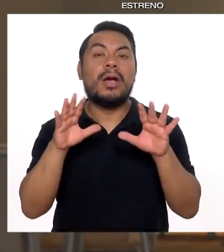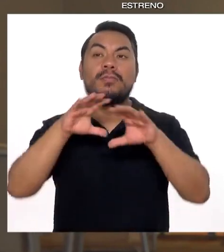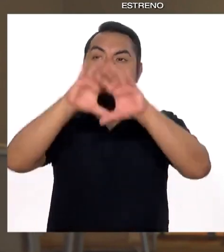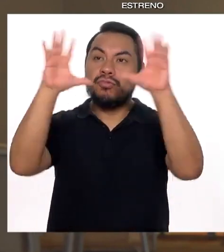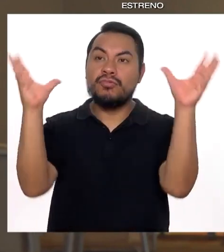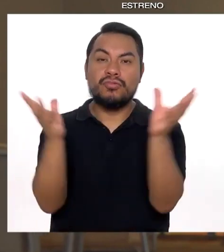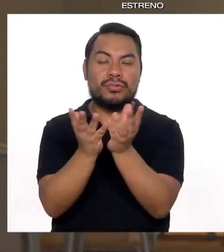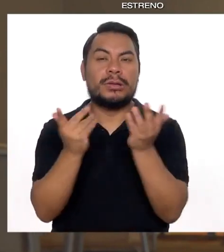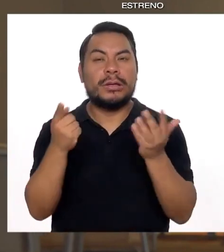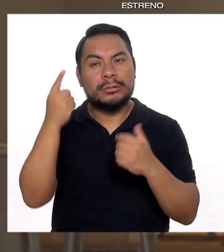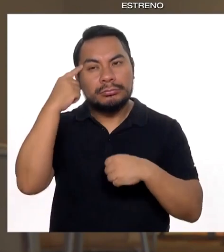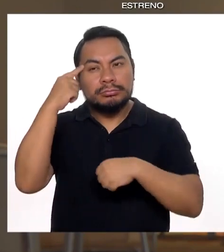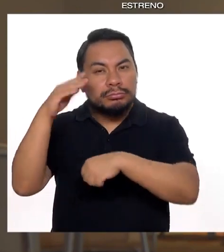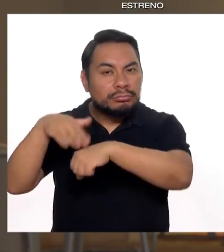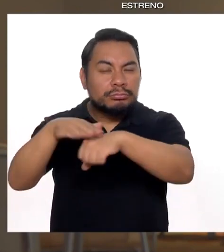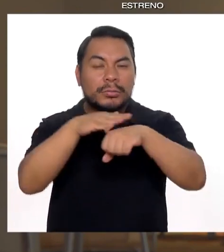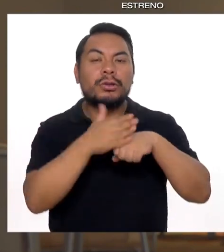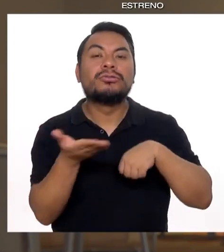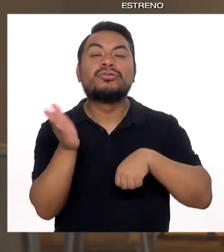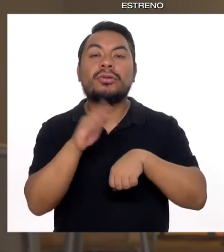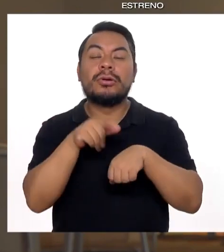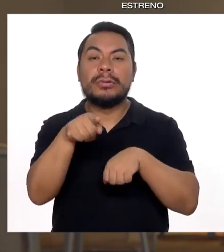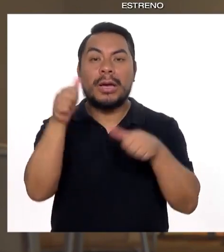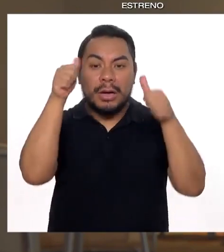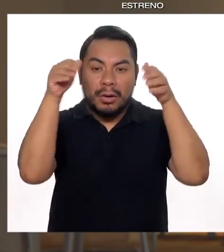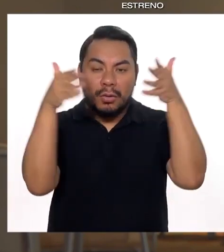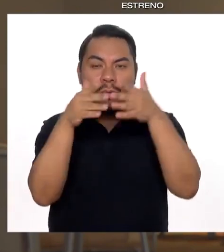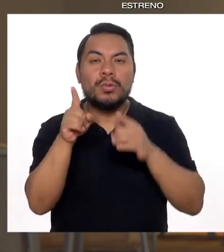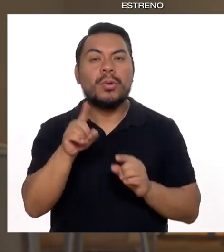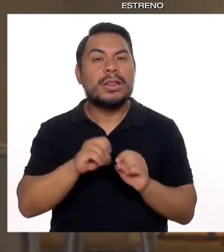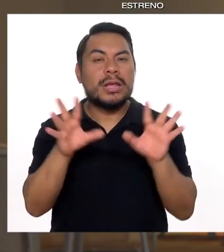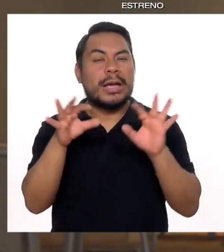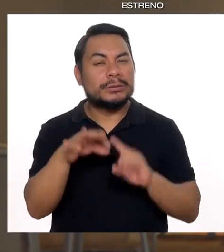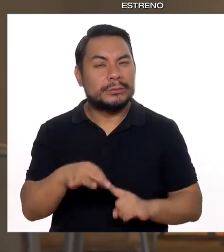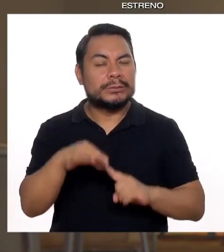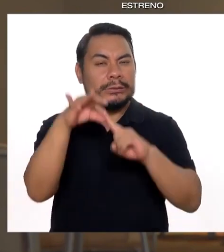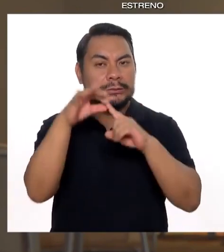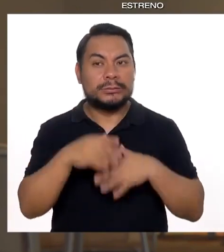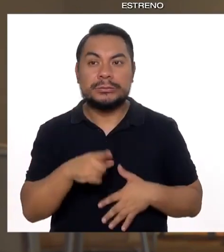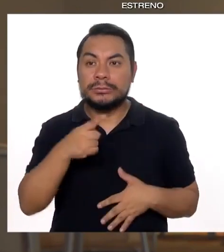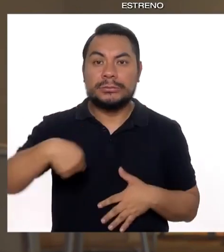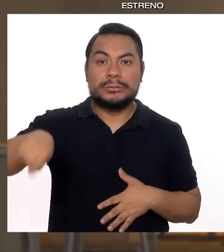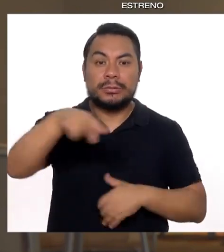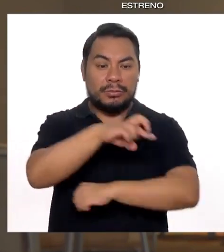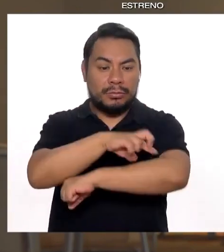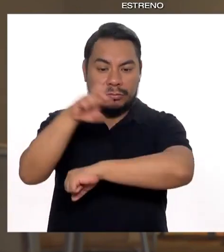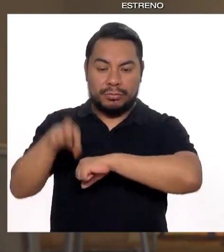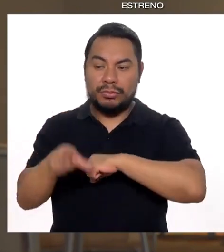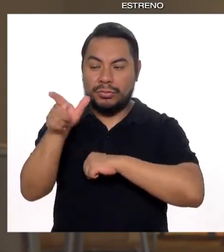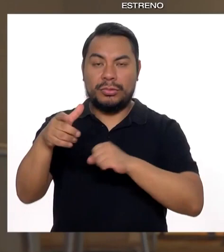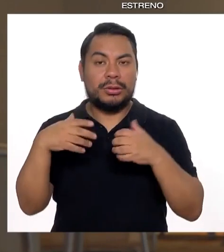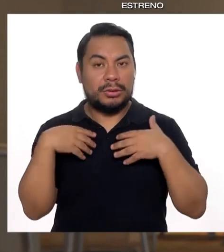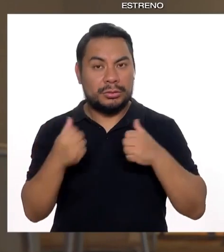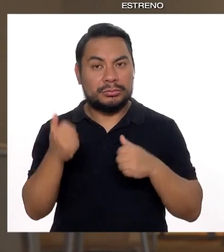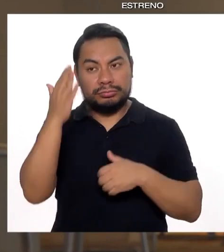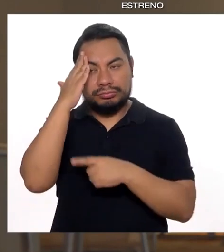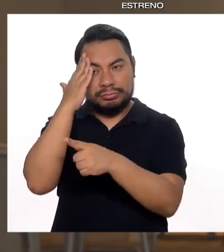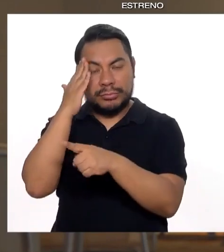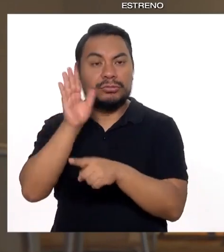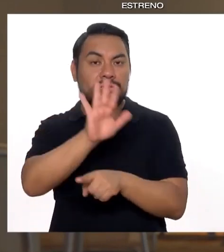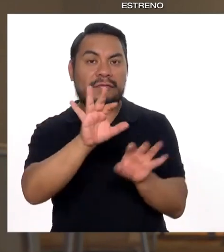de la Concienciación sobre el Autismo, una fecha muy especial en la que los profesionales de la salud